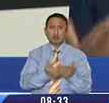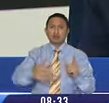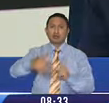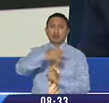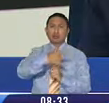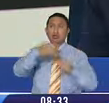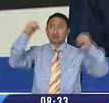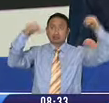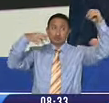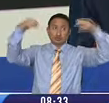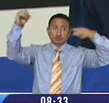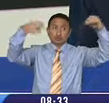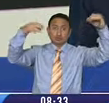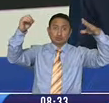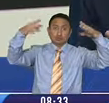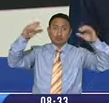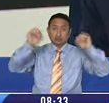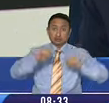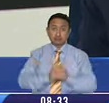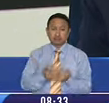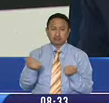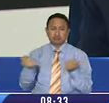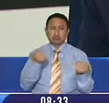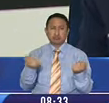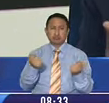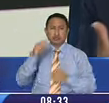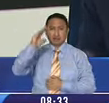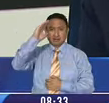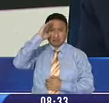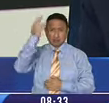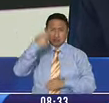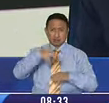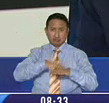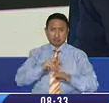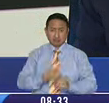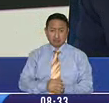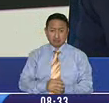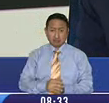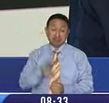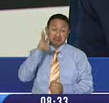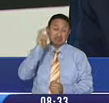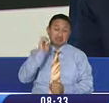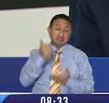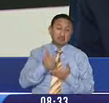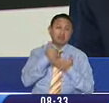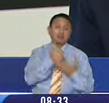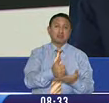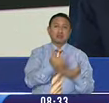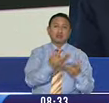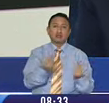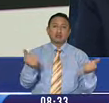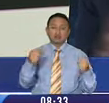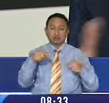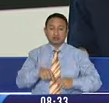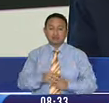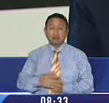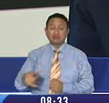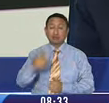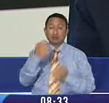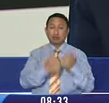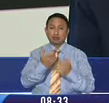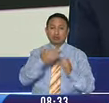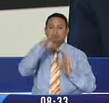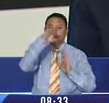bien iluminados, que estén bien controlados por la Policía Metropolitana, creo que ayudará muchísimo a mitigar esta ola